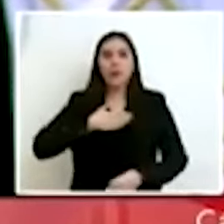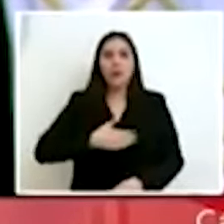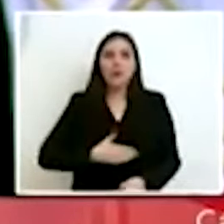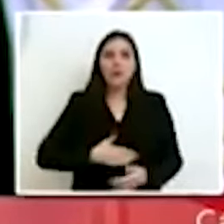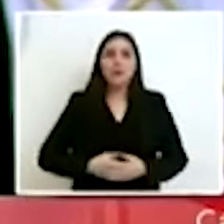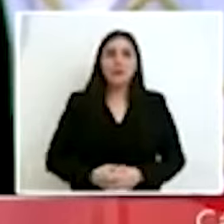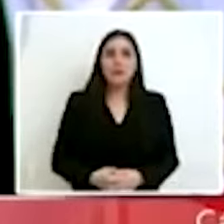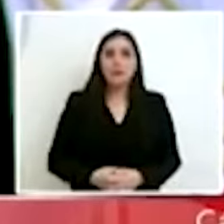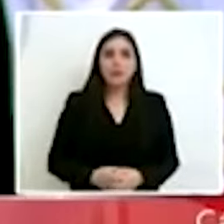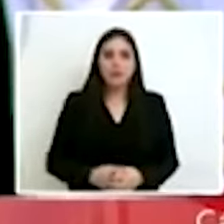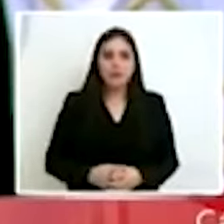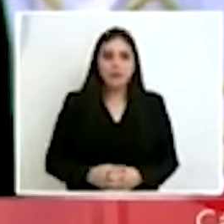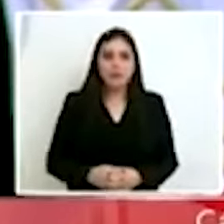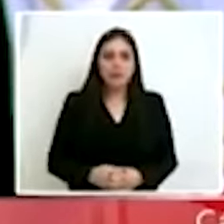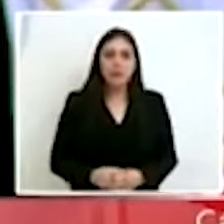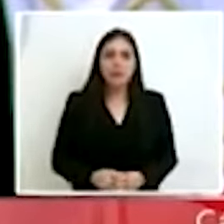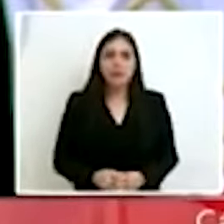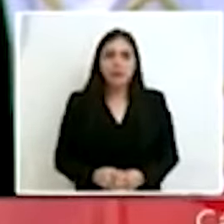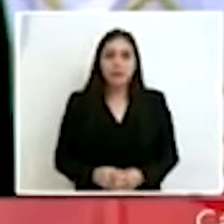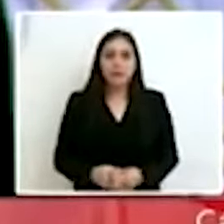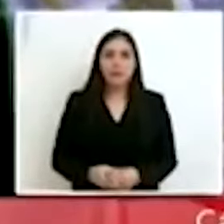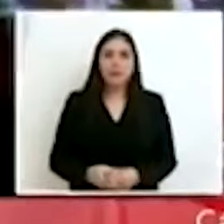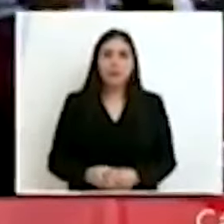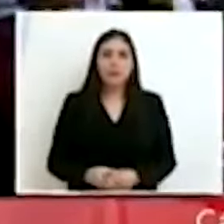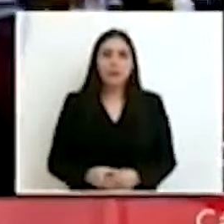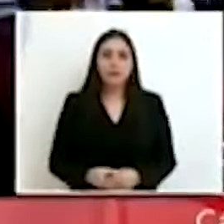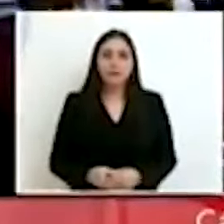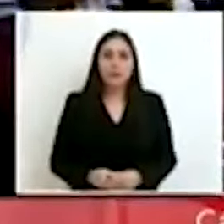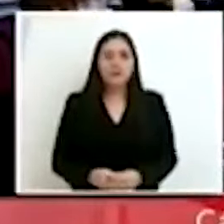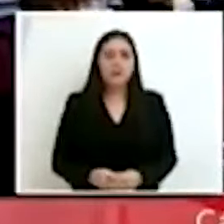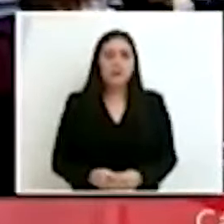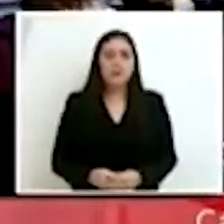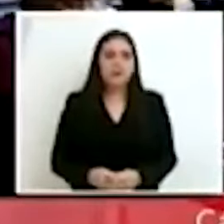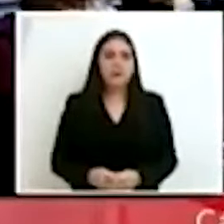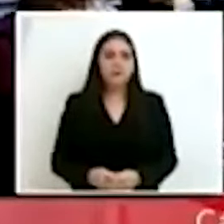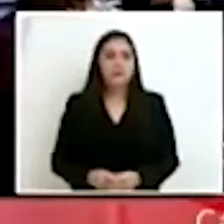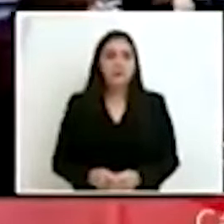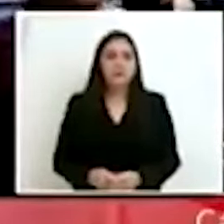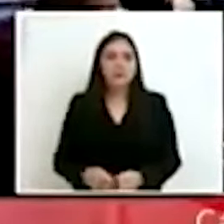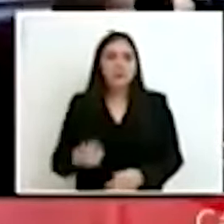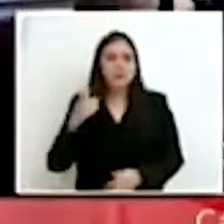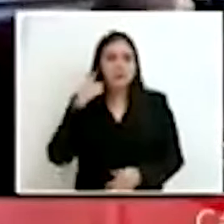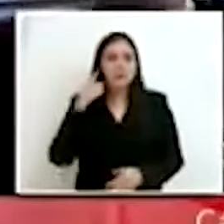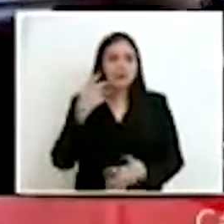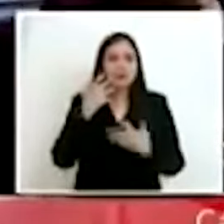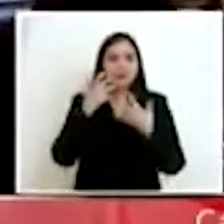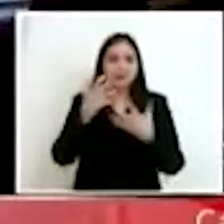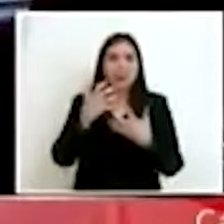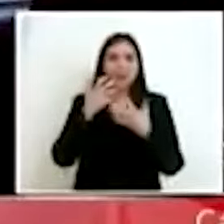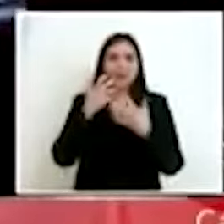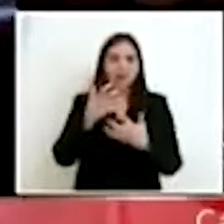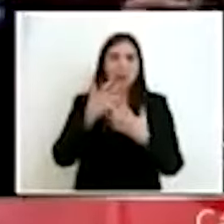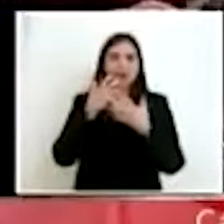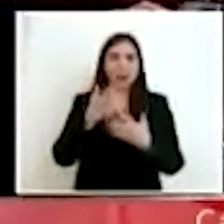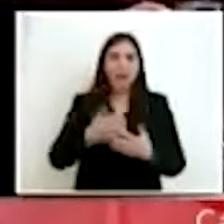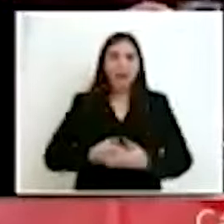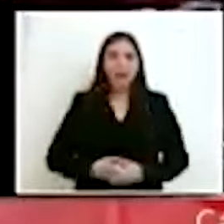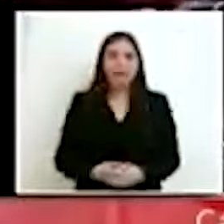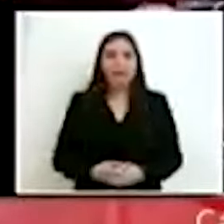locales. Y durante toda la jornada de ayer fue imposible de mi parte y de nuestra